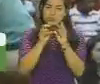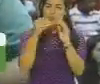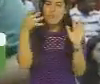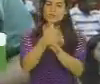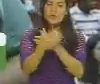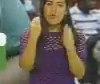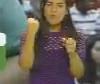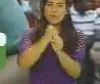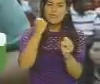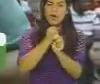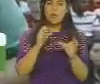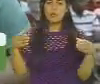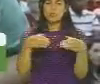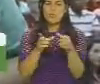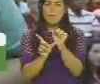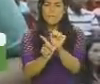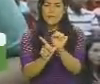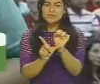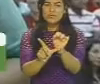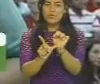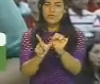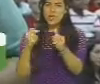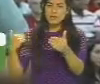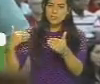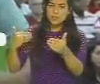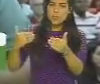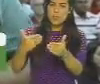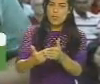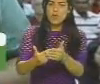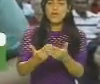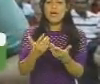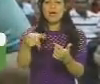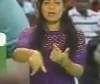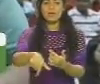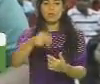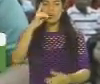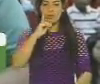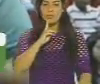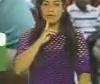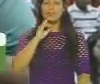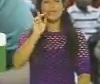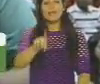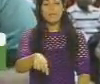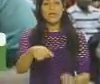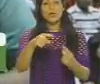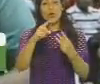el trabajo del Partido Socialista Unido de Venezuela acá en el Estado Bolívar, y no solamente acá,